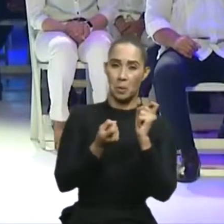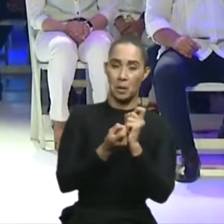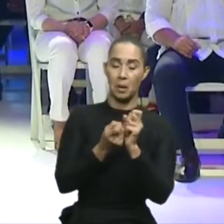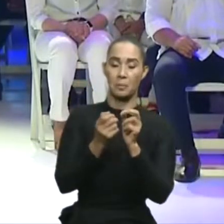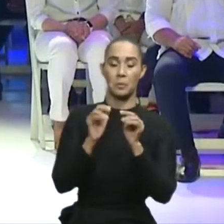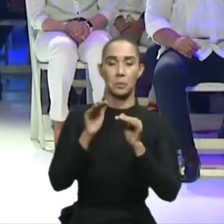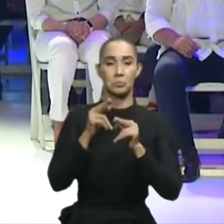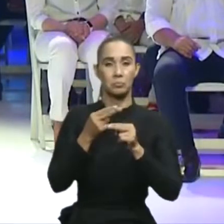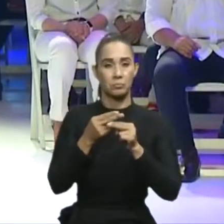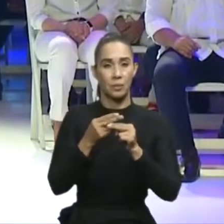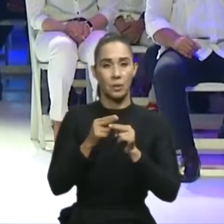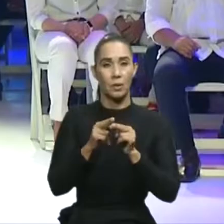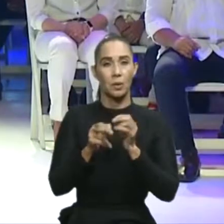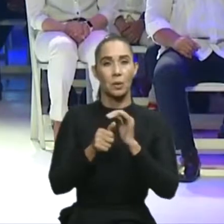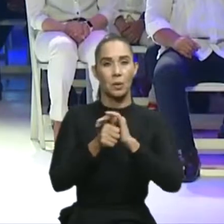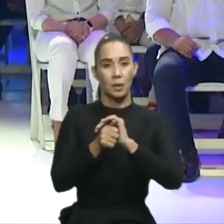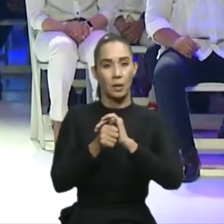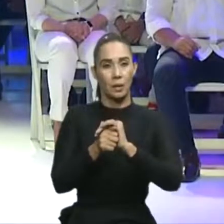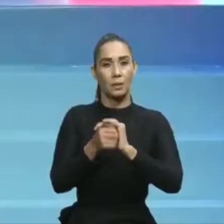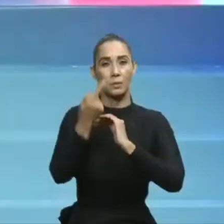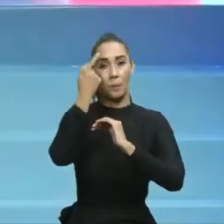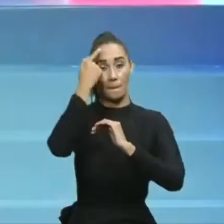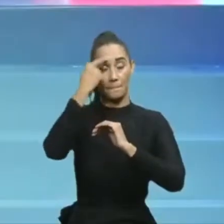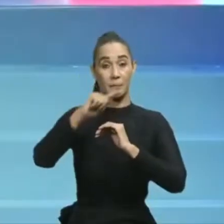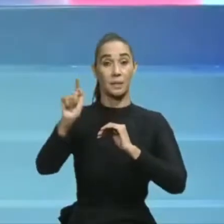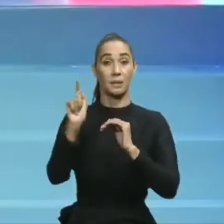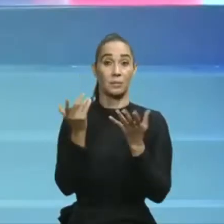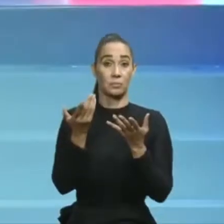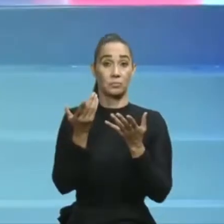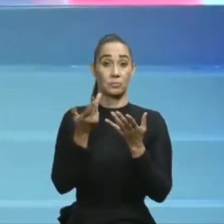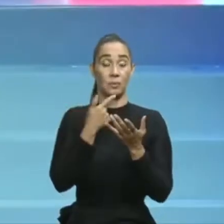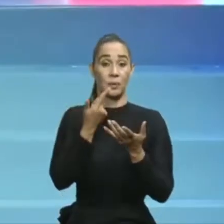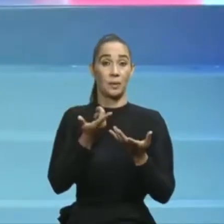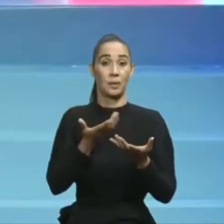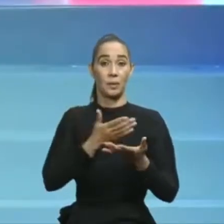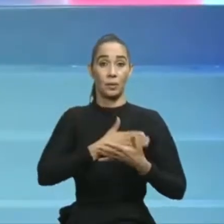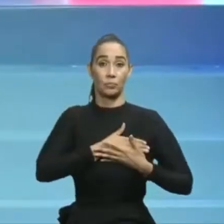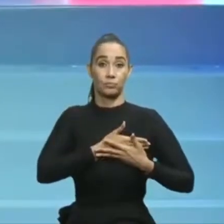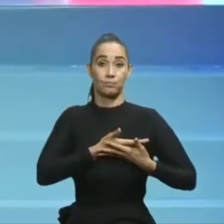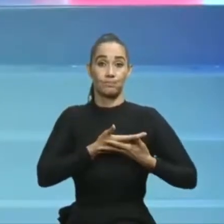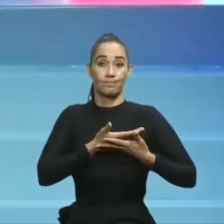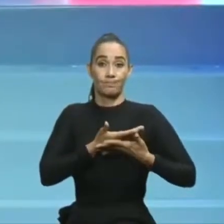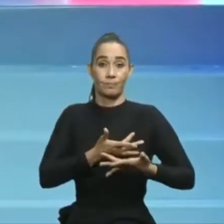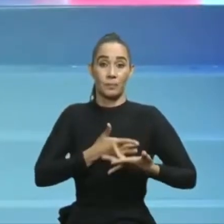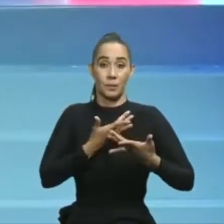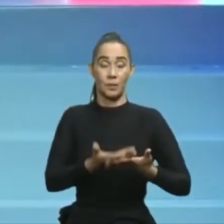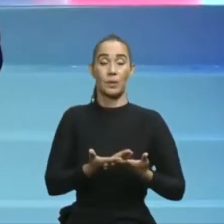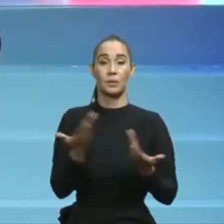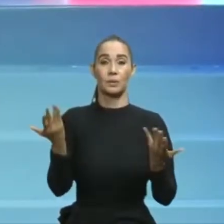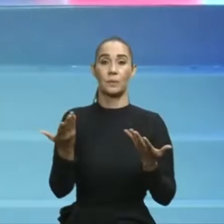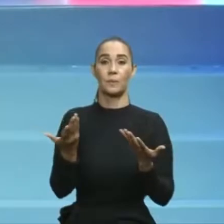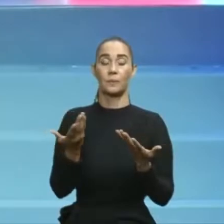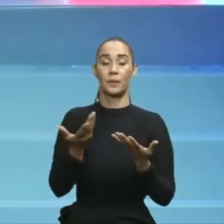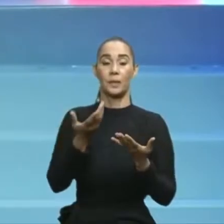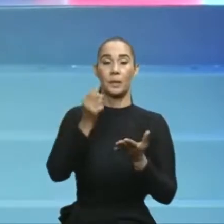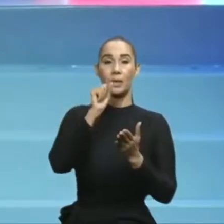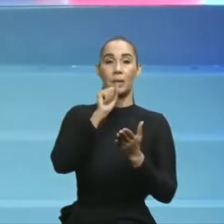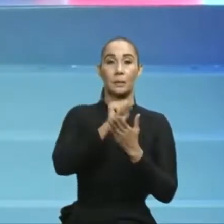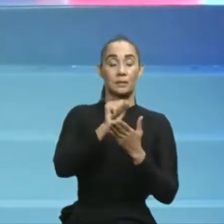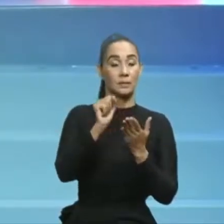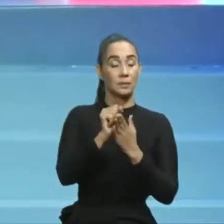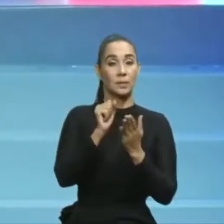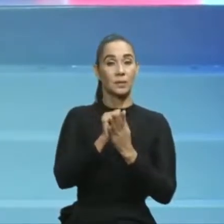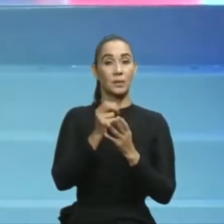más lentos de lo que nos gustaría pero también les digo con el corazón en la mano que las circunstancias no nos permiten ir más